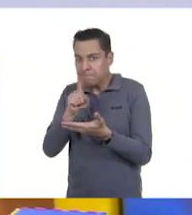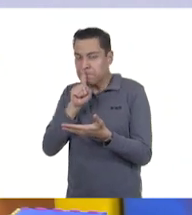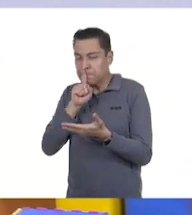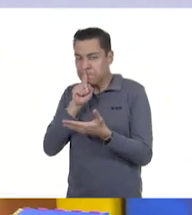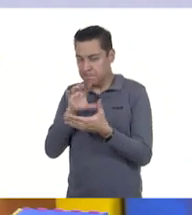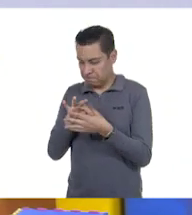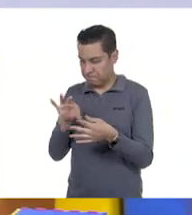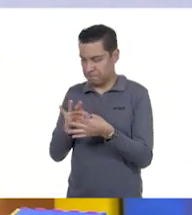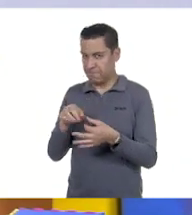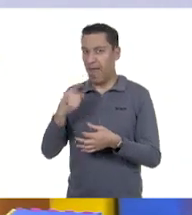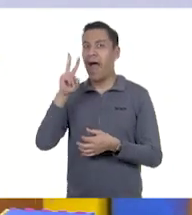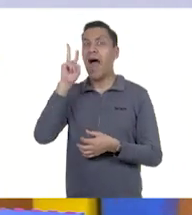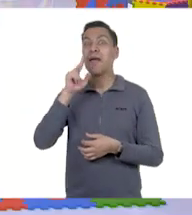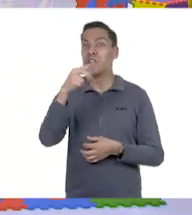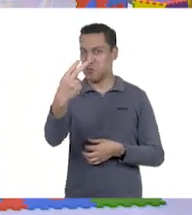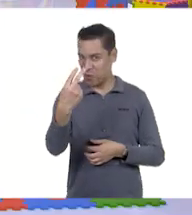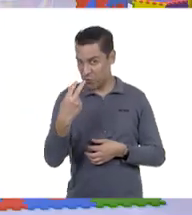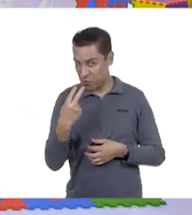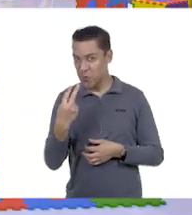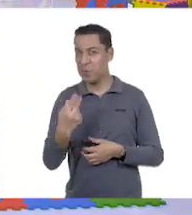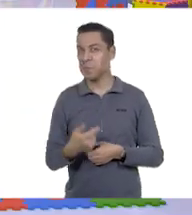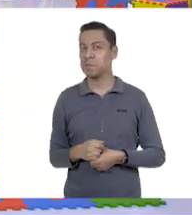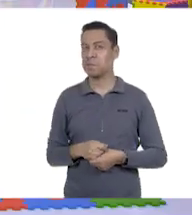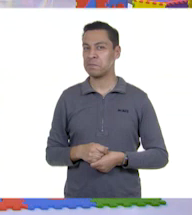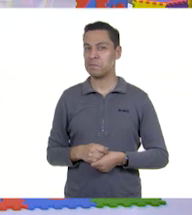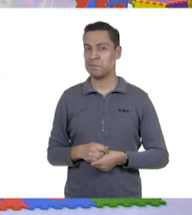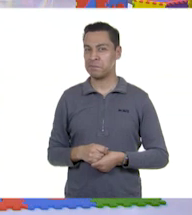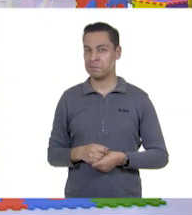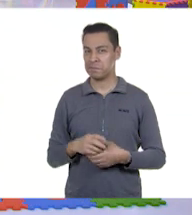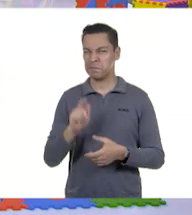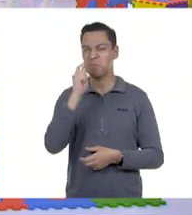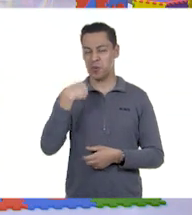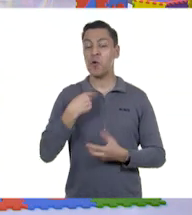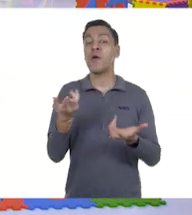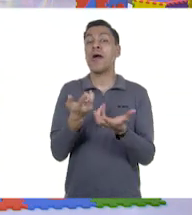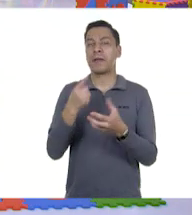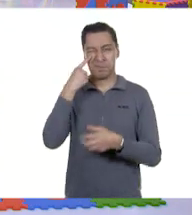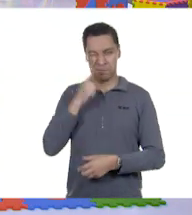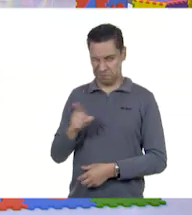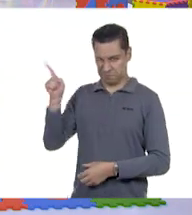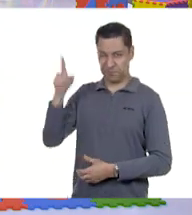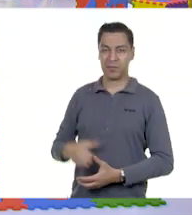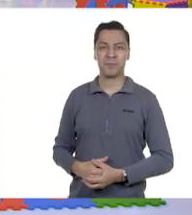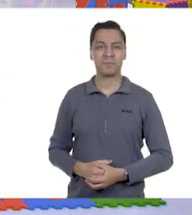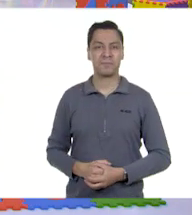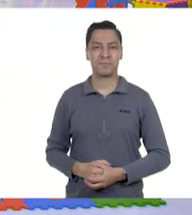Vamos a ver si pueden adivinar lo que voy a hacer. Mucha atención.